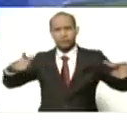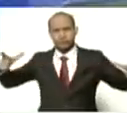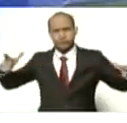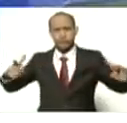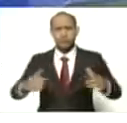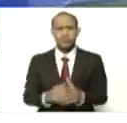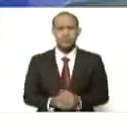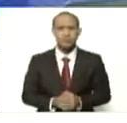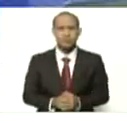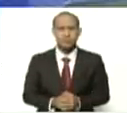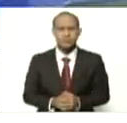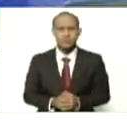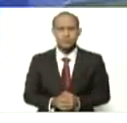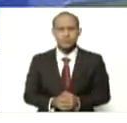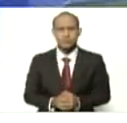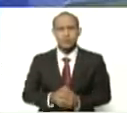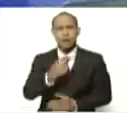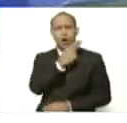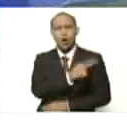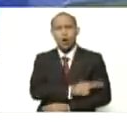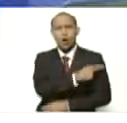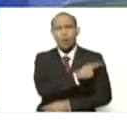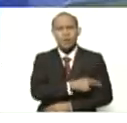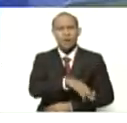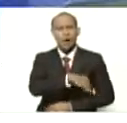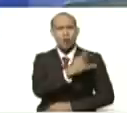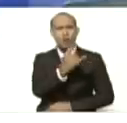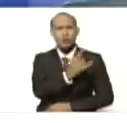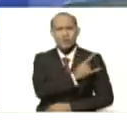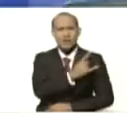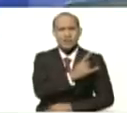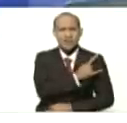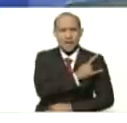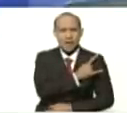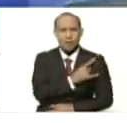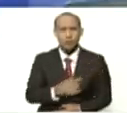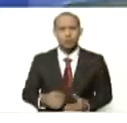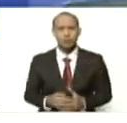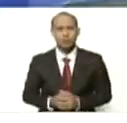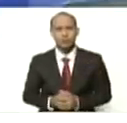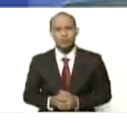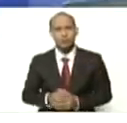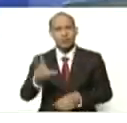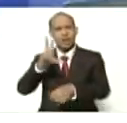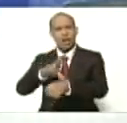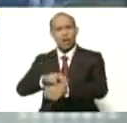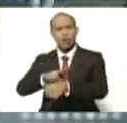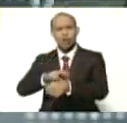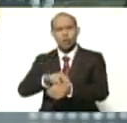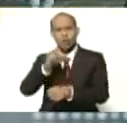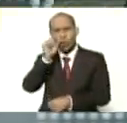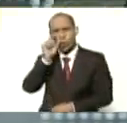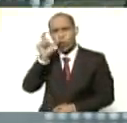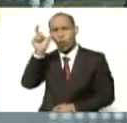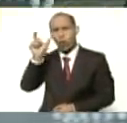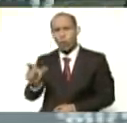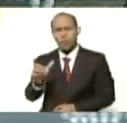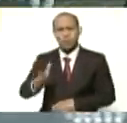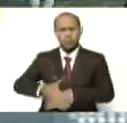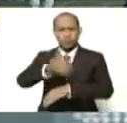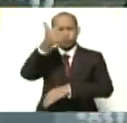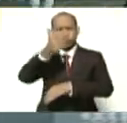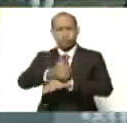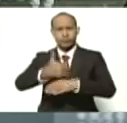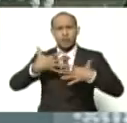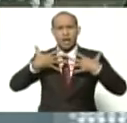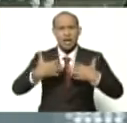casos allá en el hospital clínico universitario está el doctor armando marín autoridad única de